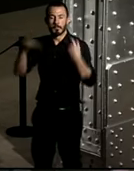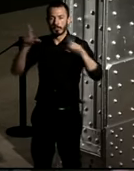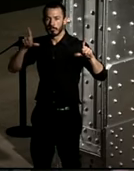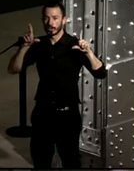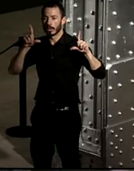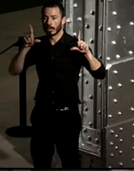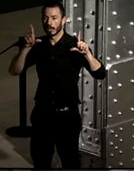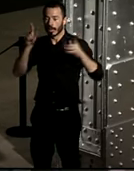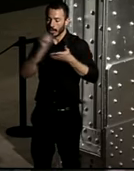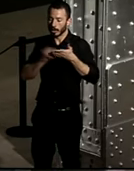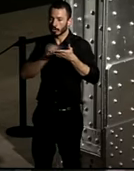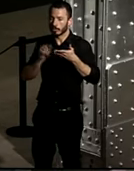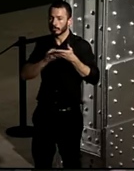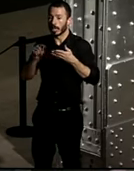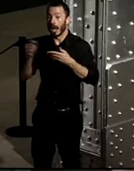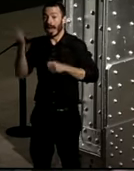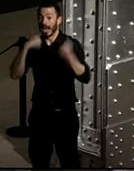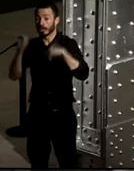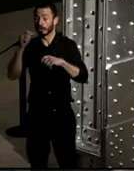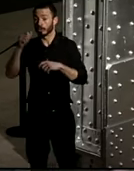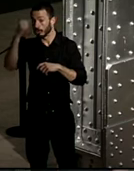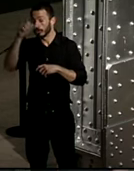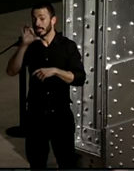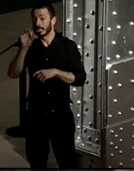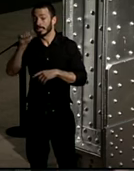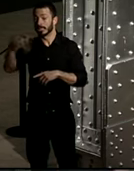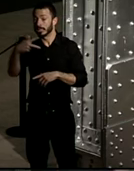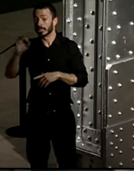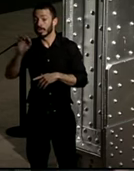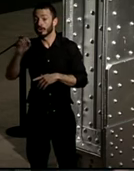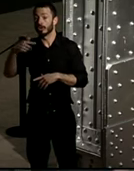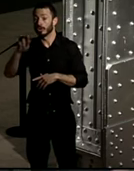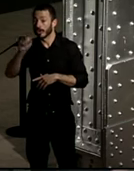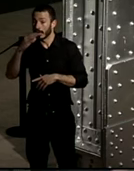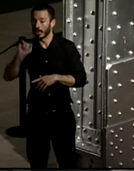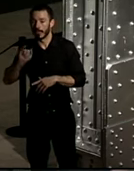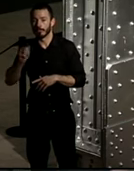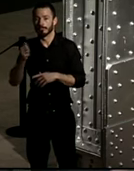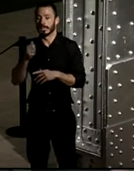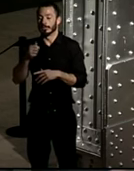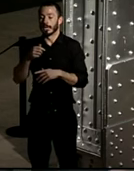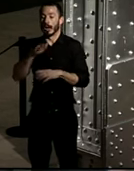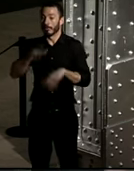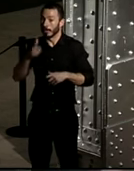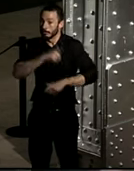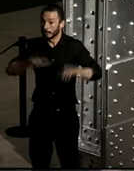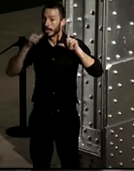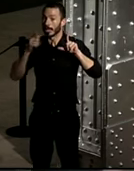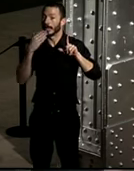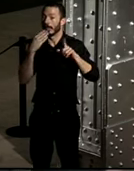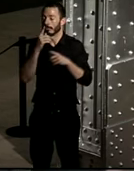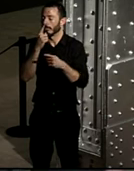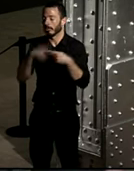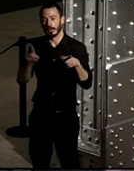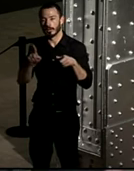escrito y pensado para Sancho Gracia, pero con otra edad, y cuando el personaje cambió de edad fue José Coronado la opción. No